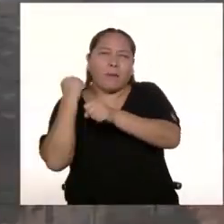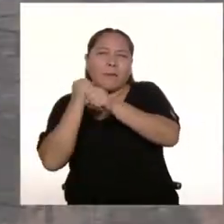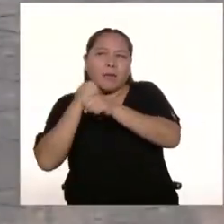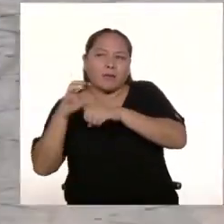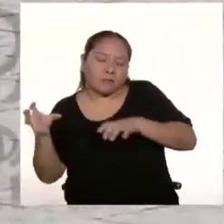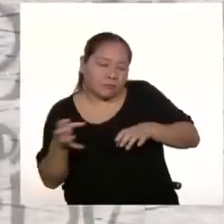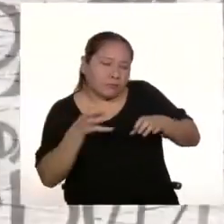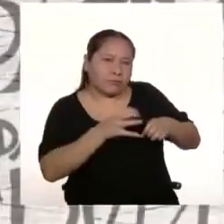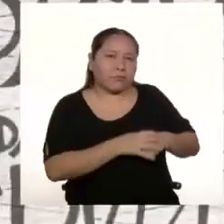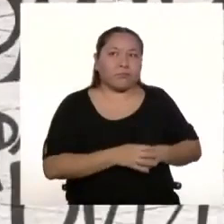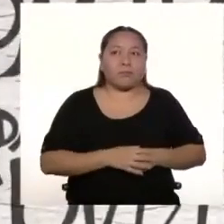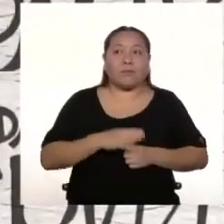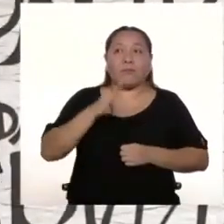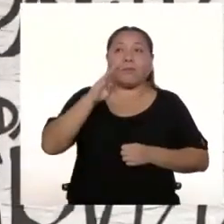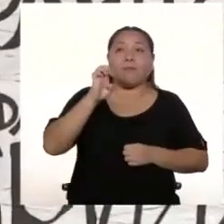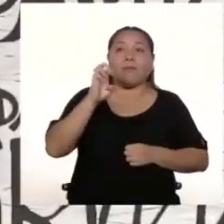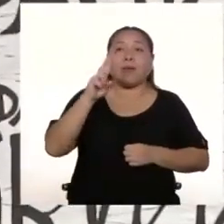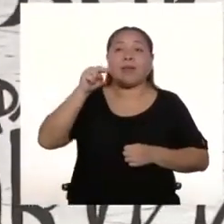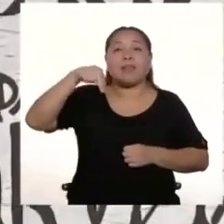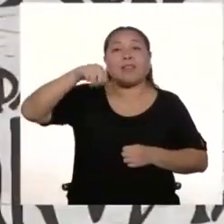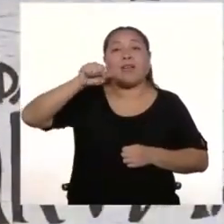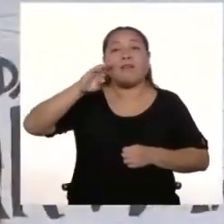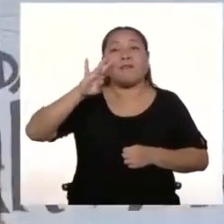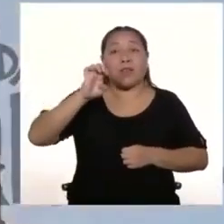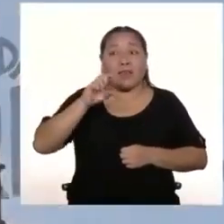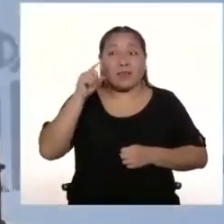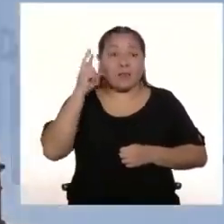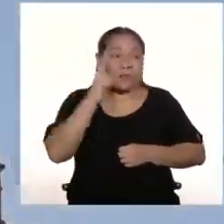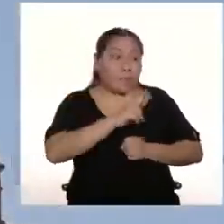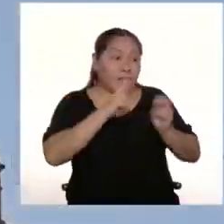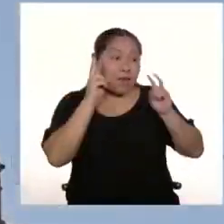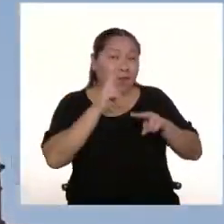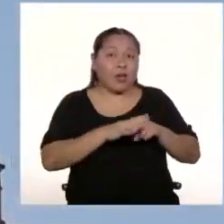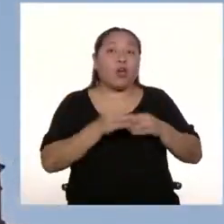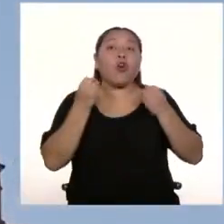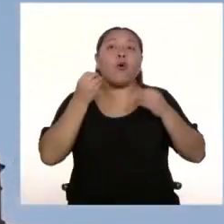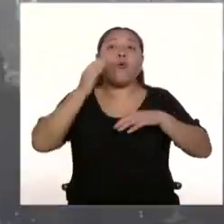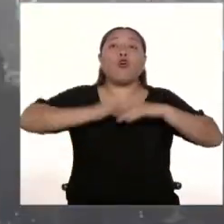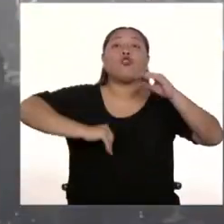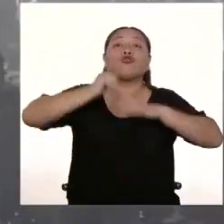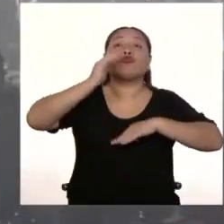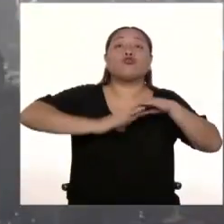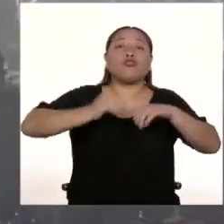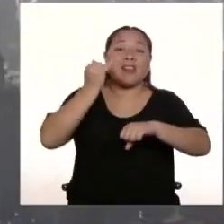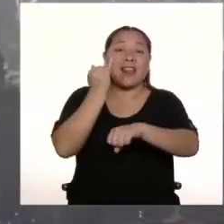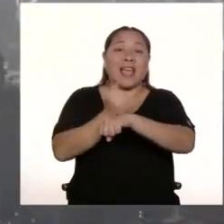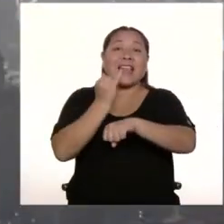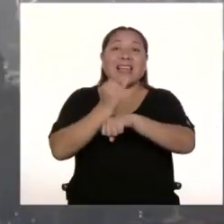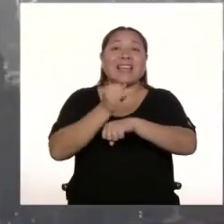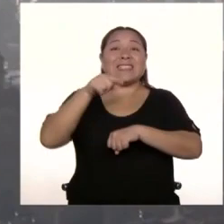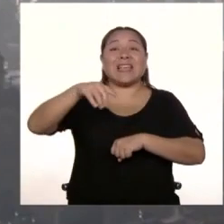Bernabé Cobo, cronista español que fue testigo de la construcción de la Catedral del Cusco, escribió: